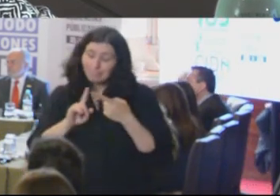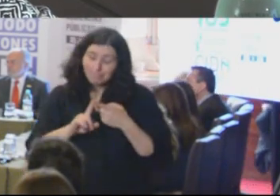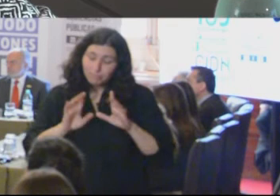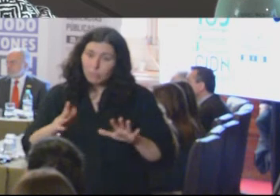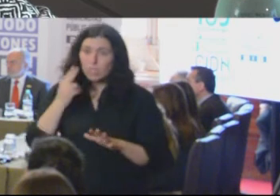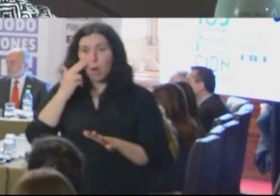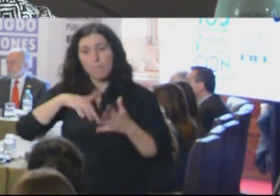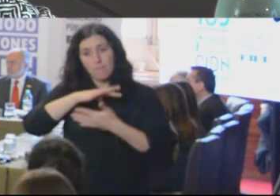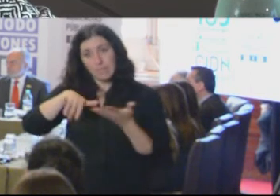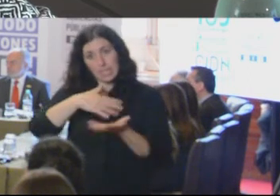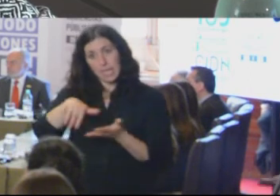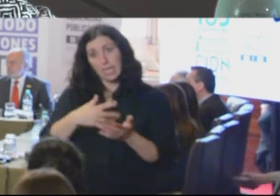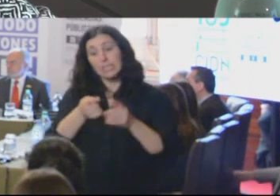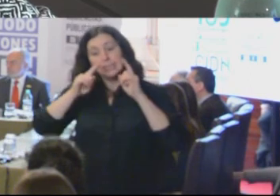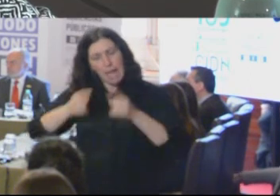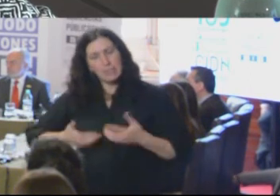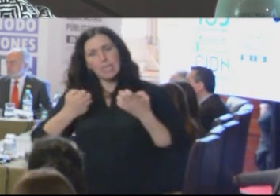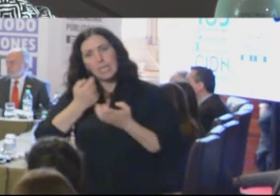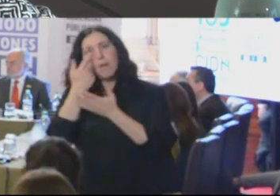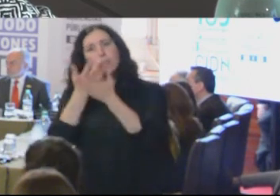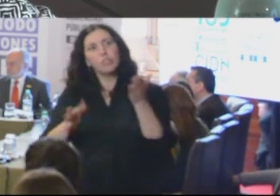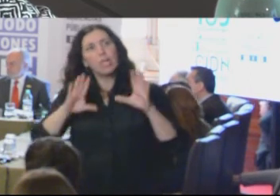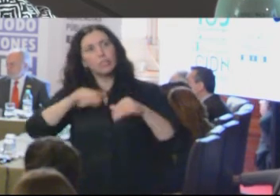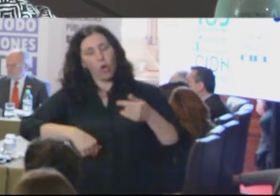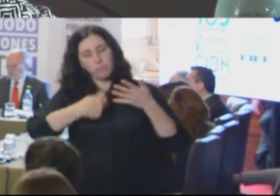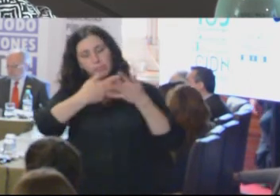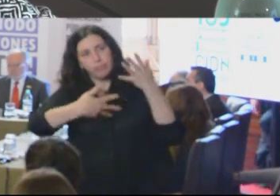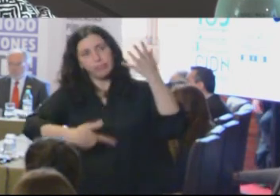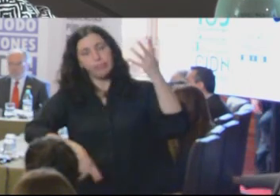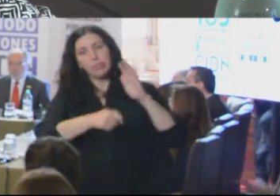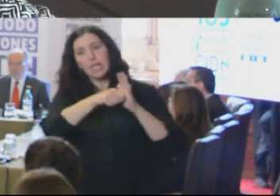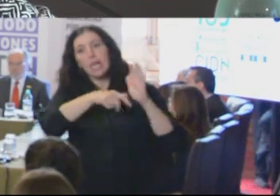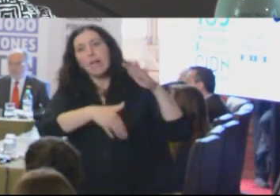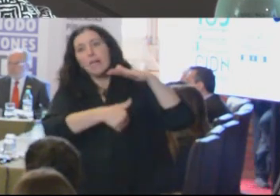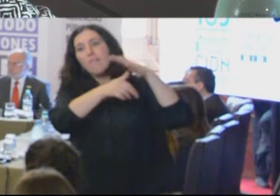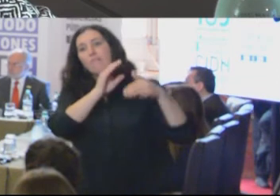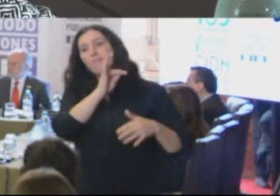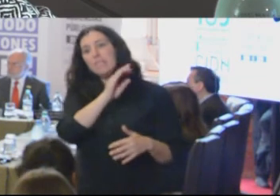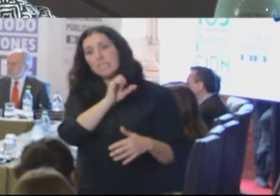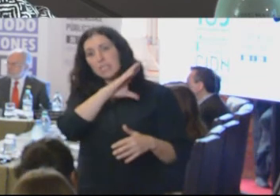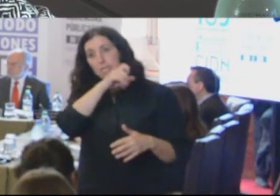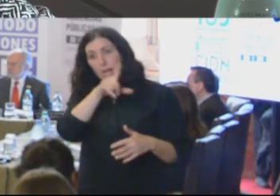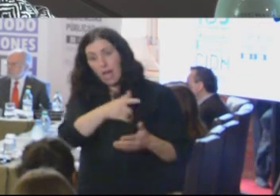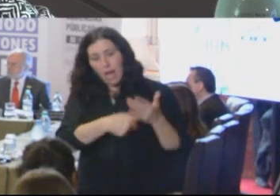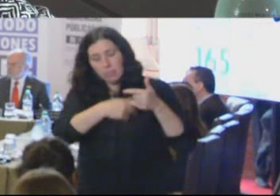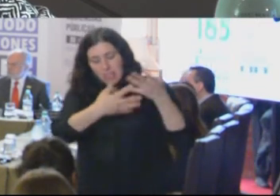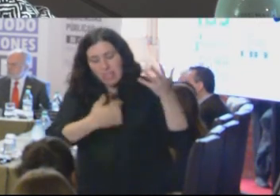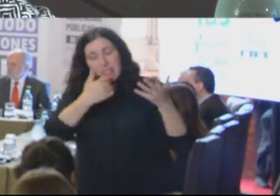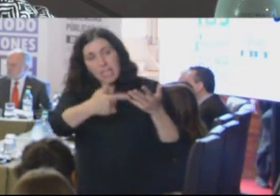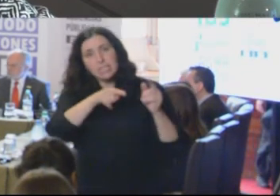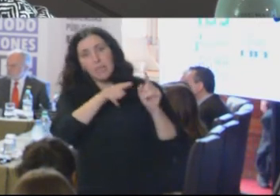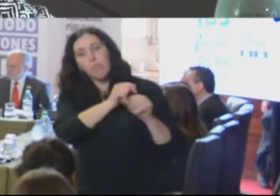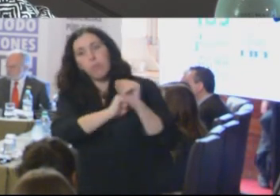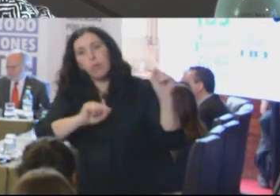otorgadas al señor fiscal general en el artículo 3º del acto legislativo 01 del 2017 que establece la posibilidad